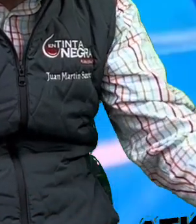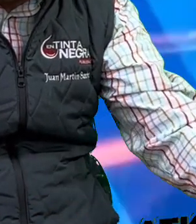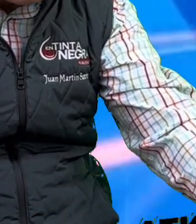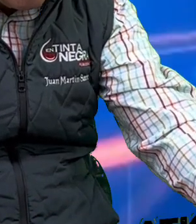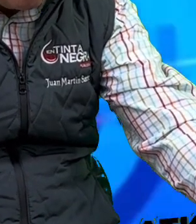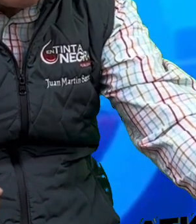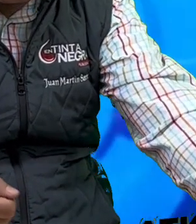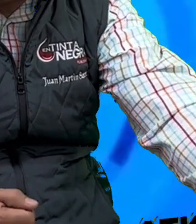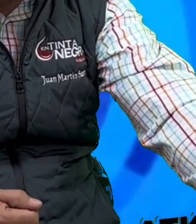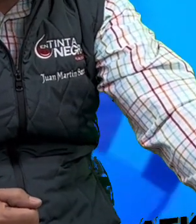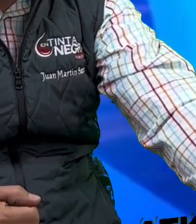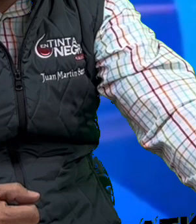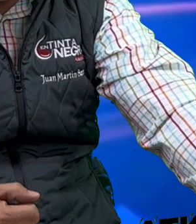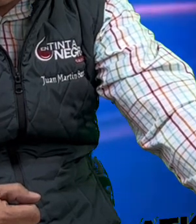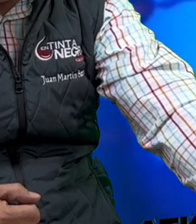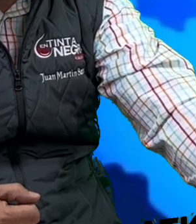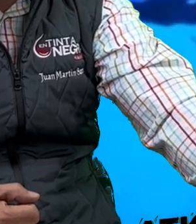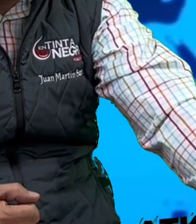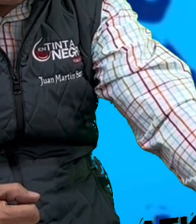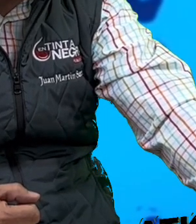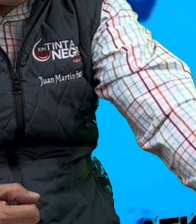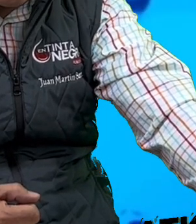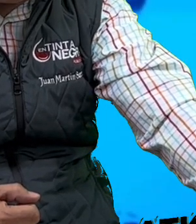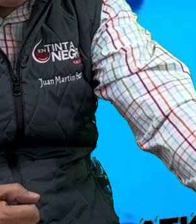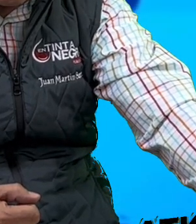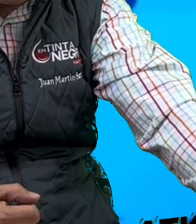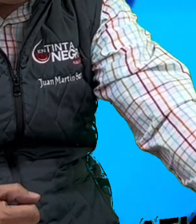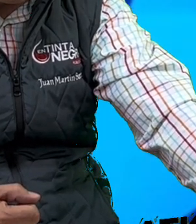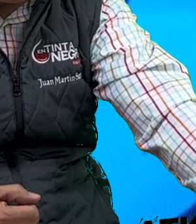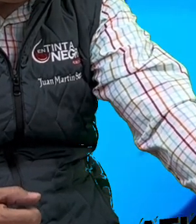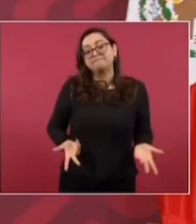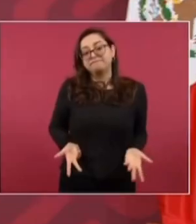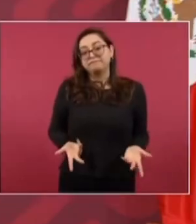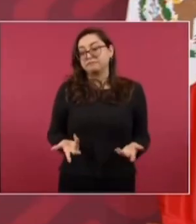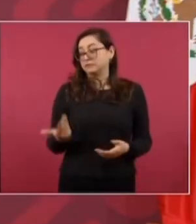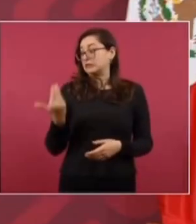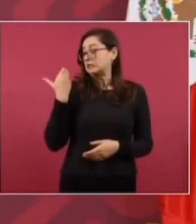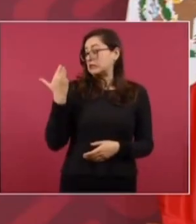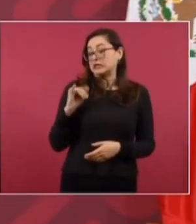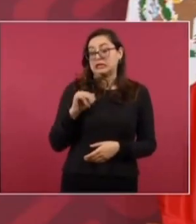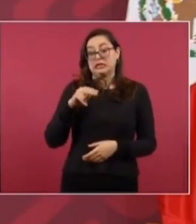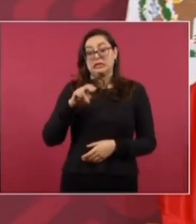les respondió así y así les cayó la boca leyeron